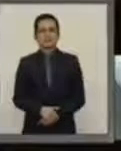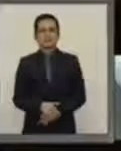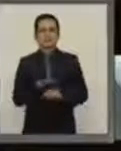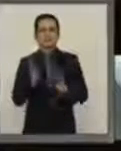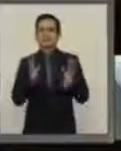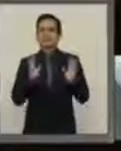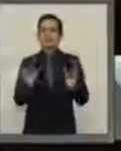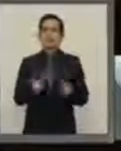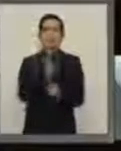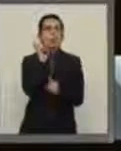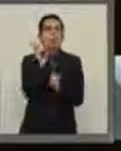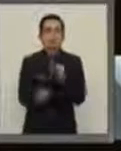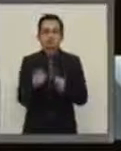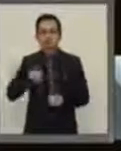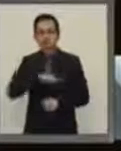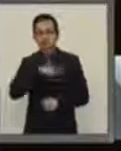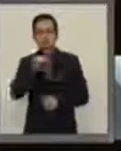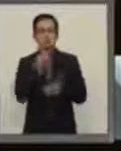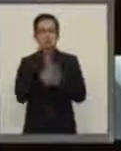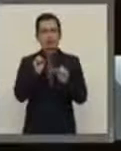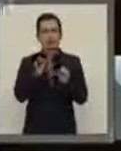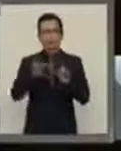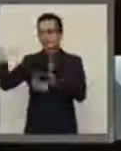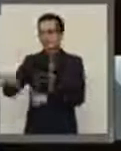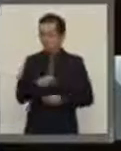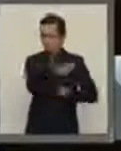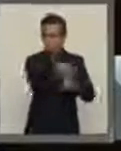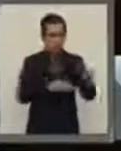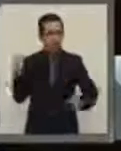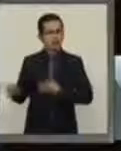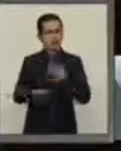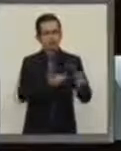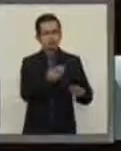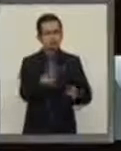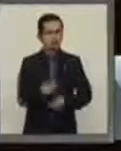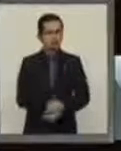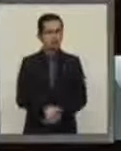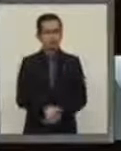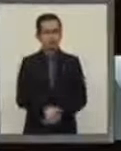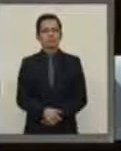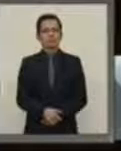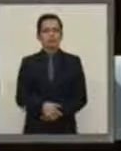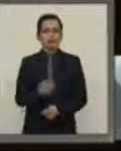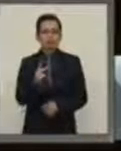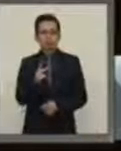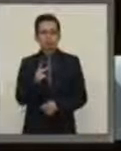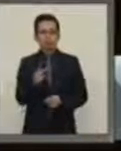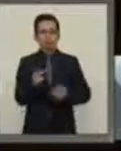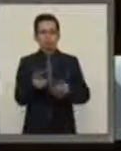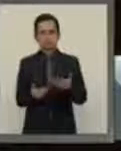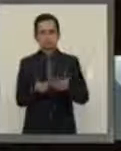se actuó como oficialidad de partes. Pero entonces hay que decir, ¿no? ¿Qué sucede o qué está